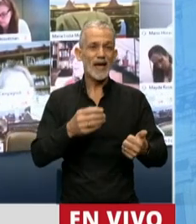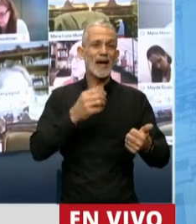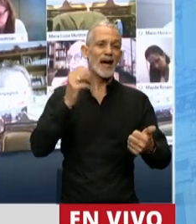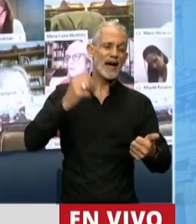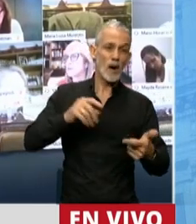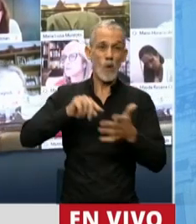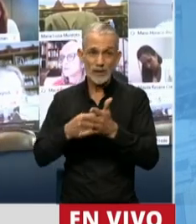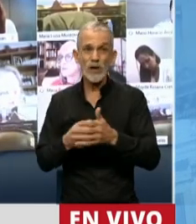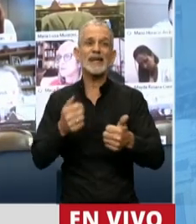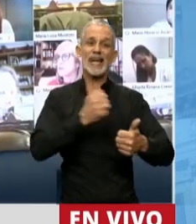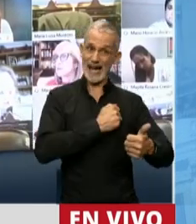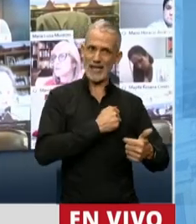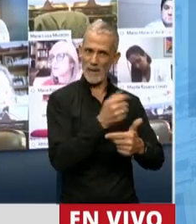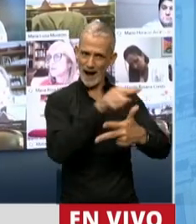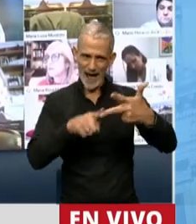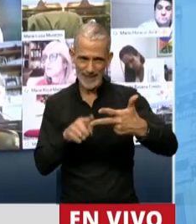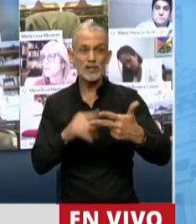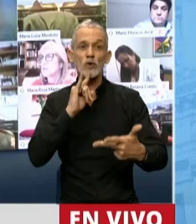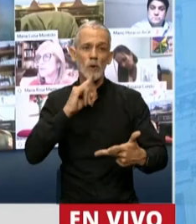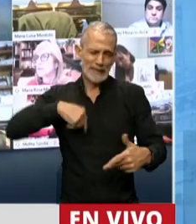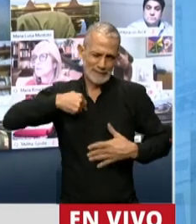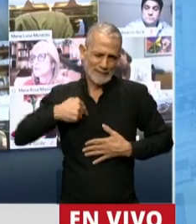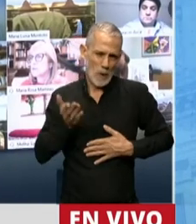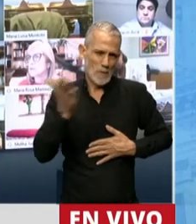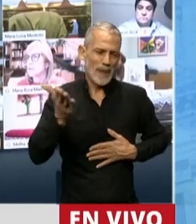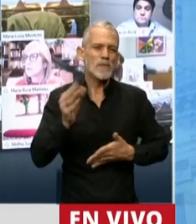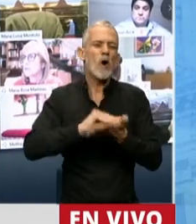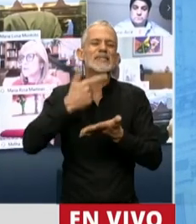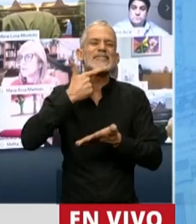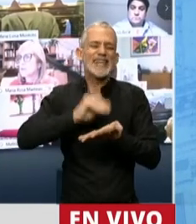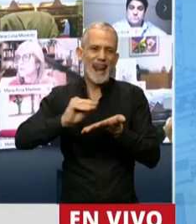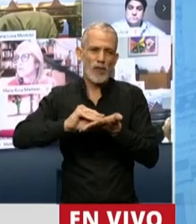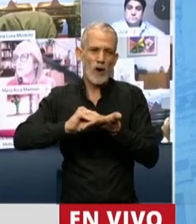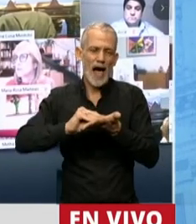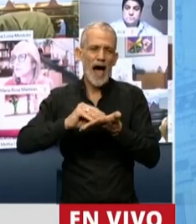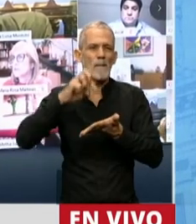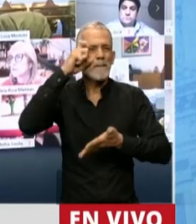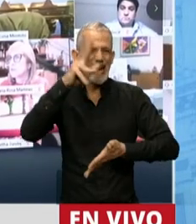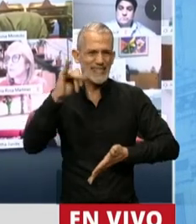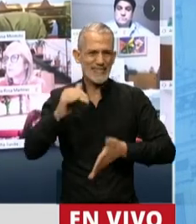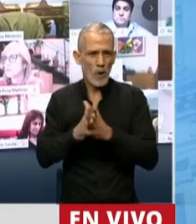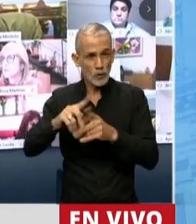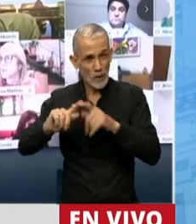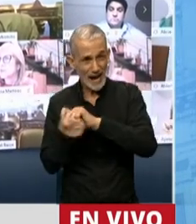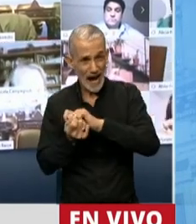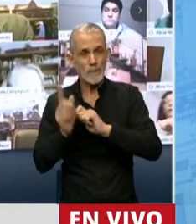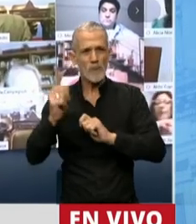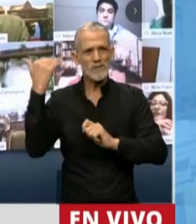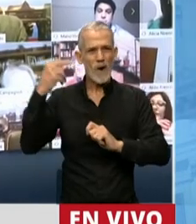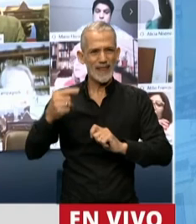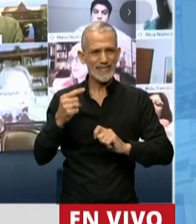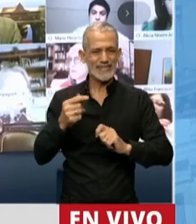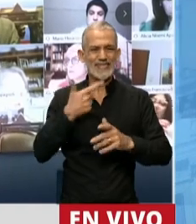Catamarca. En el caso de Tucumán fue a solicitud de la senadora Eliade Pérez de Juntos por el Cambio, cuando se trató